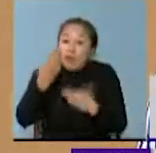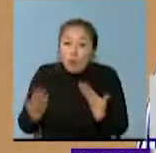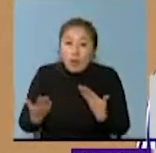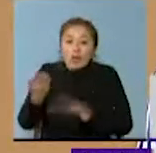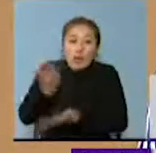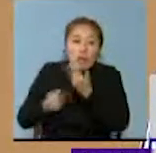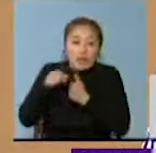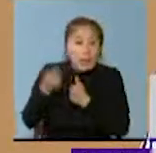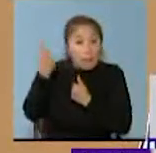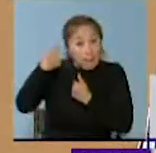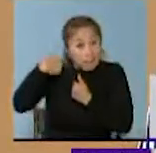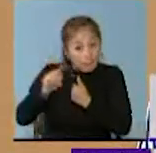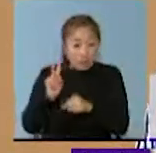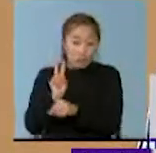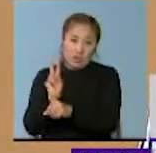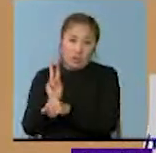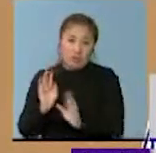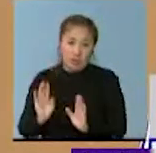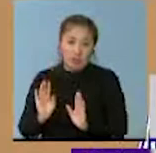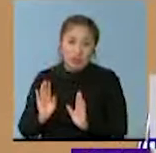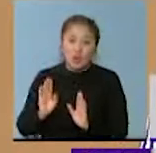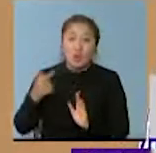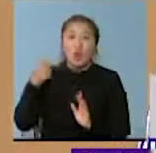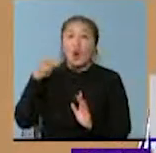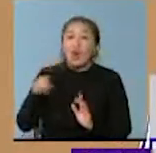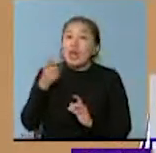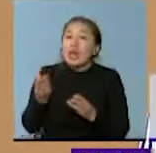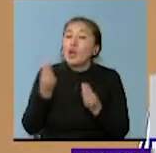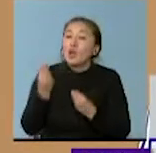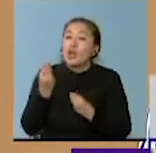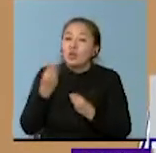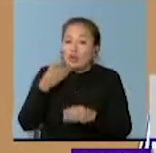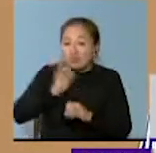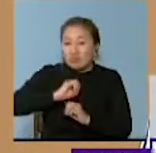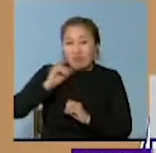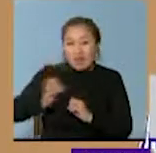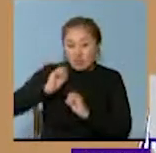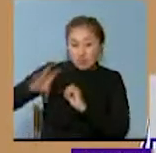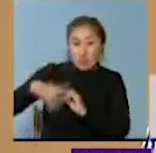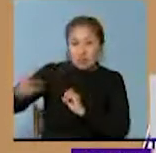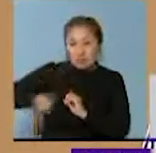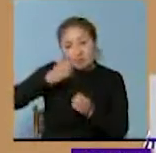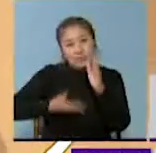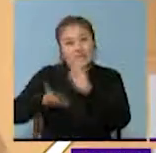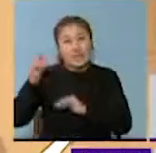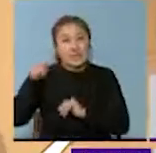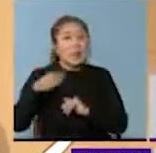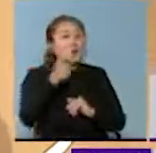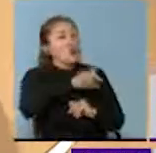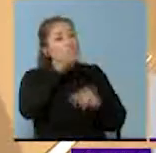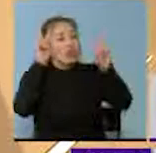pero siempre y cuando tenga el cuidado de llevarse lo que lo que nos sirva otros temas iluminación